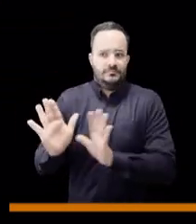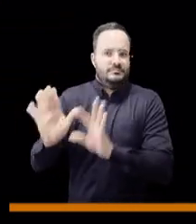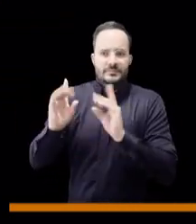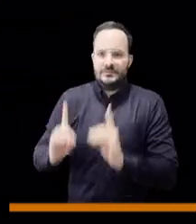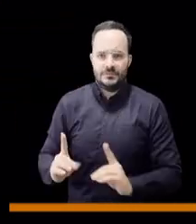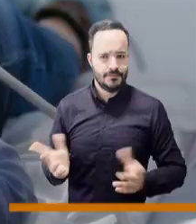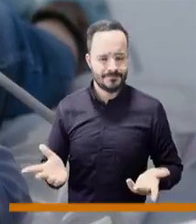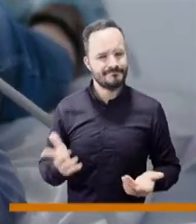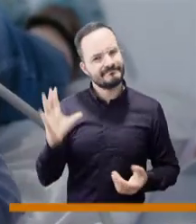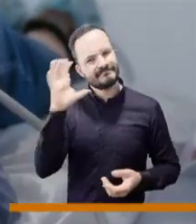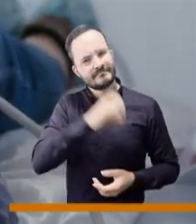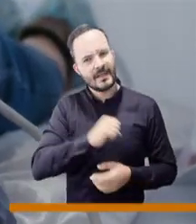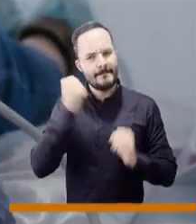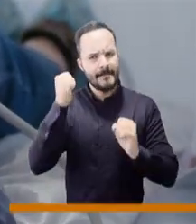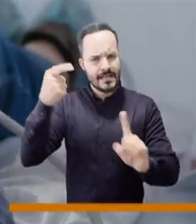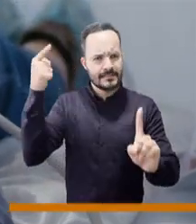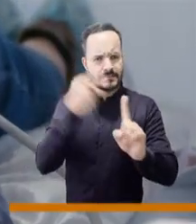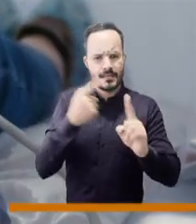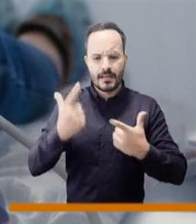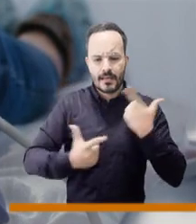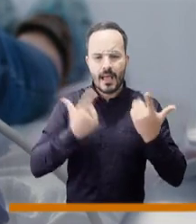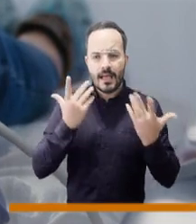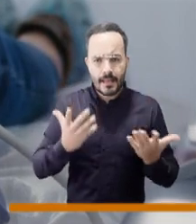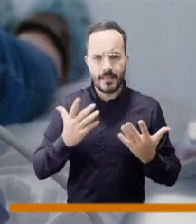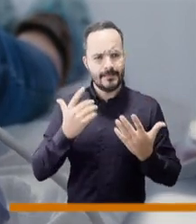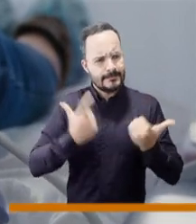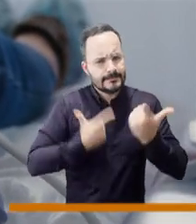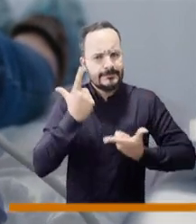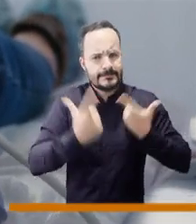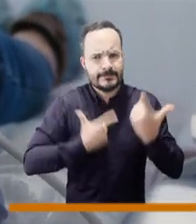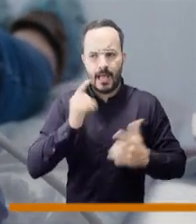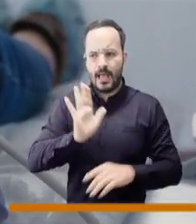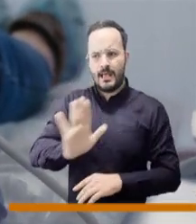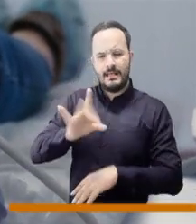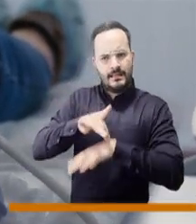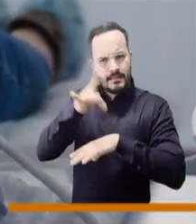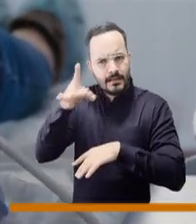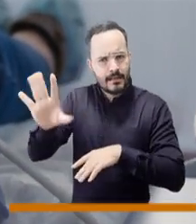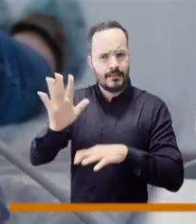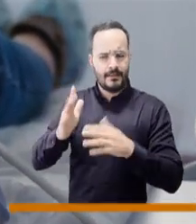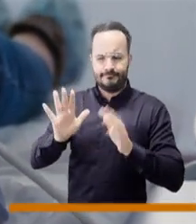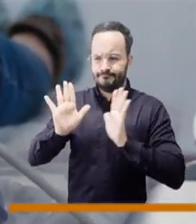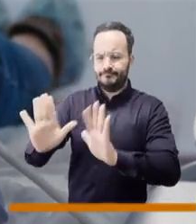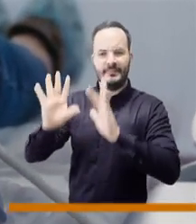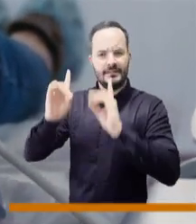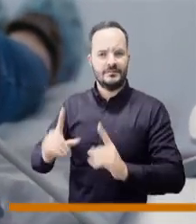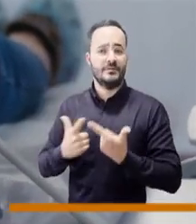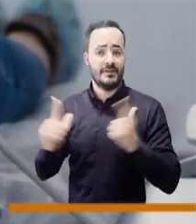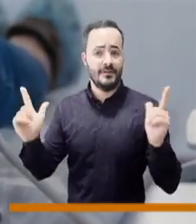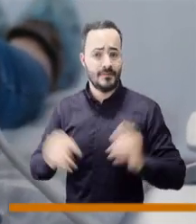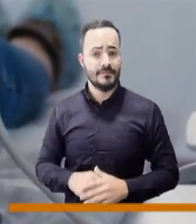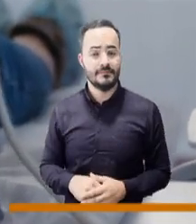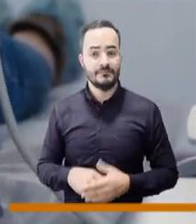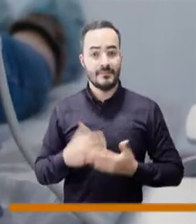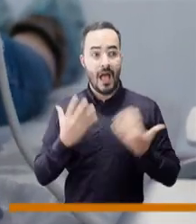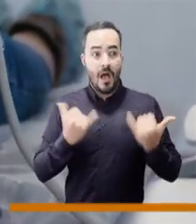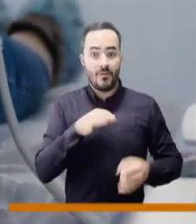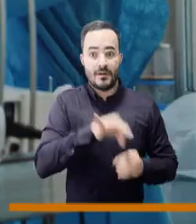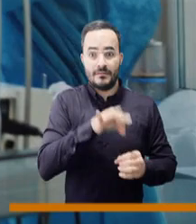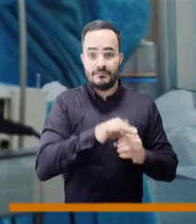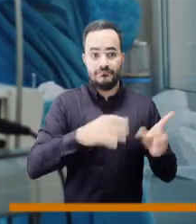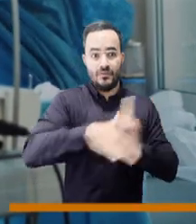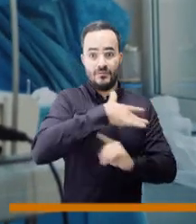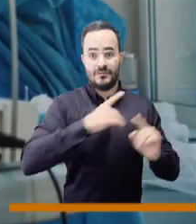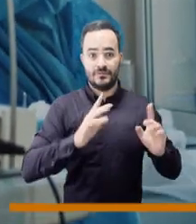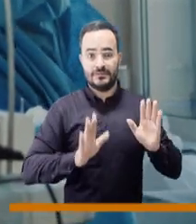Es decir, nuestra lucha es por las libertades, y esas luchas por las libertades, y más en un momento electoral como este, pues es un